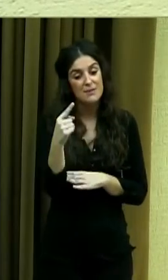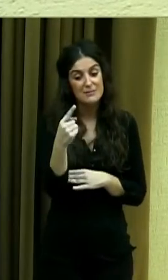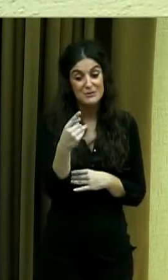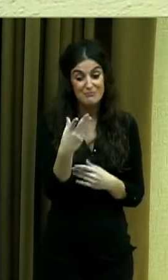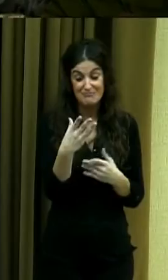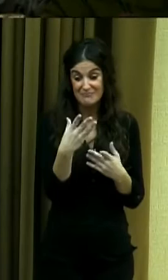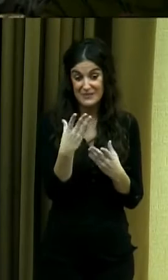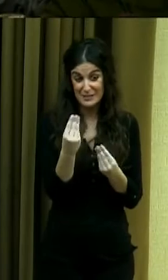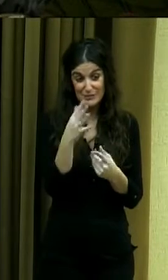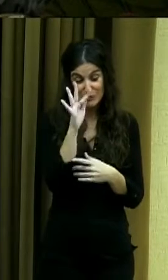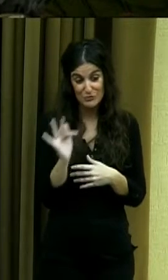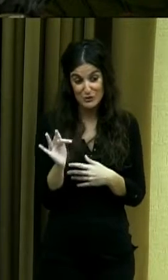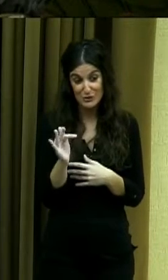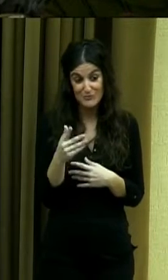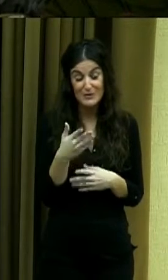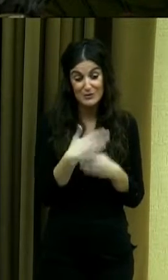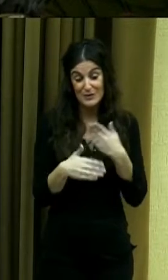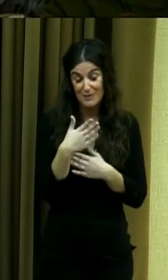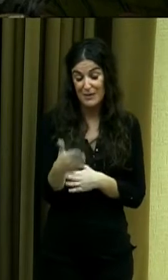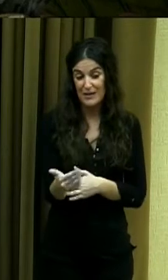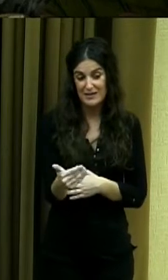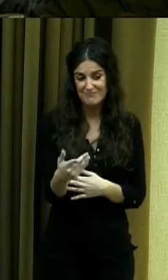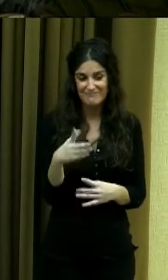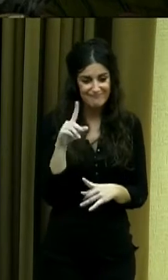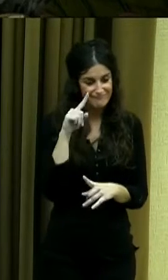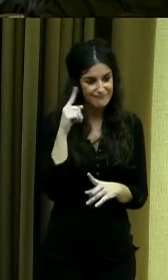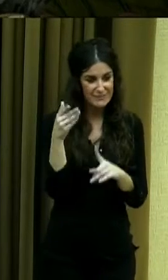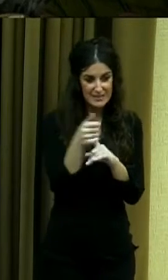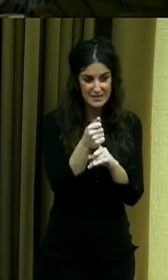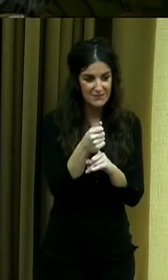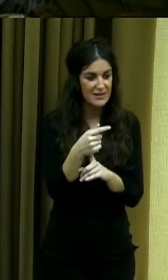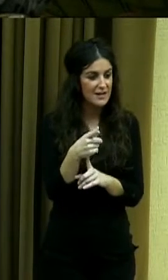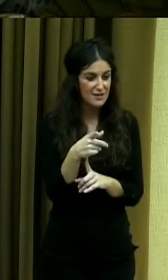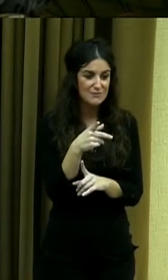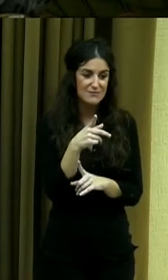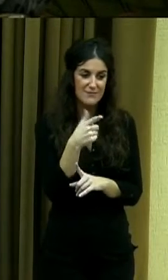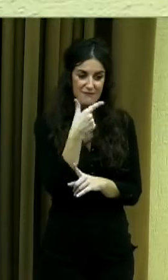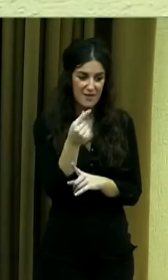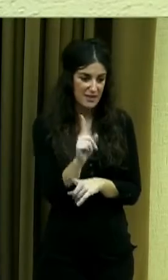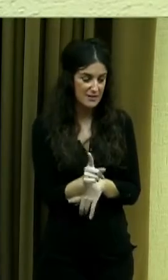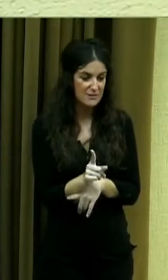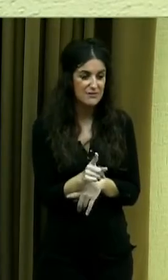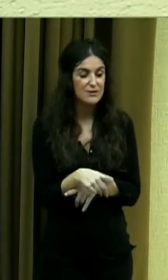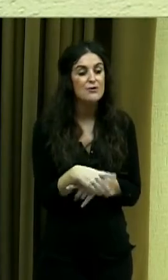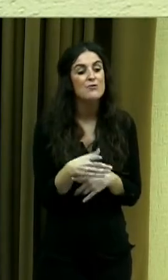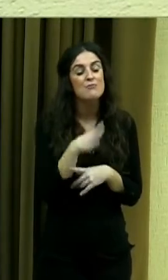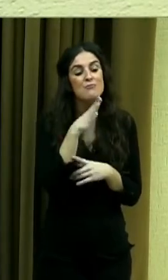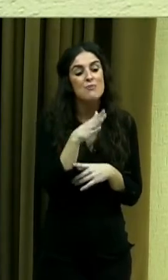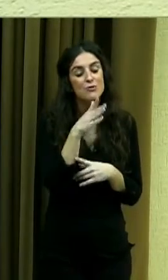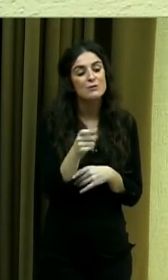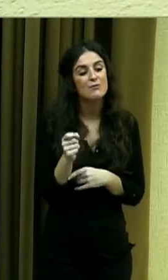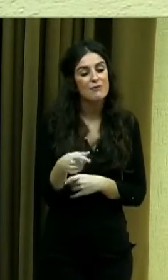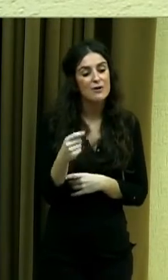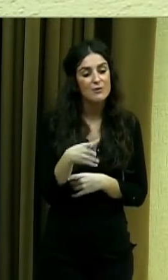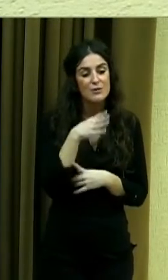con discapacidad leve no van a ser bien identificados. Una de las causas más frecuentes, un motivo de consulta frecuente por el que mandan a veces a niños